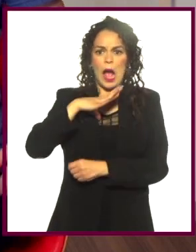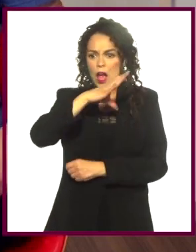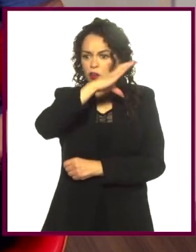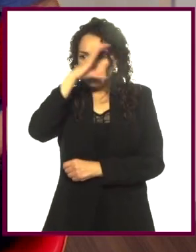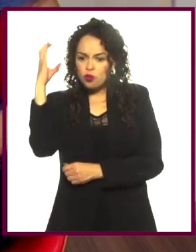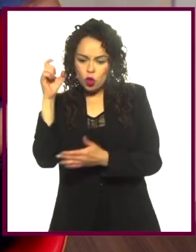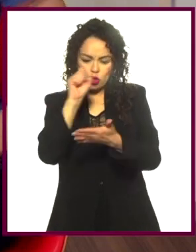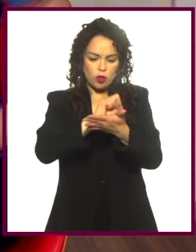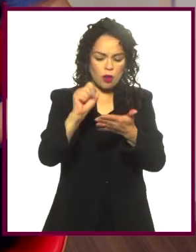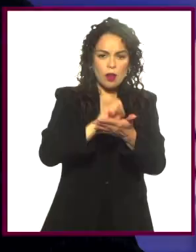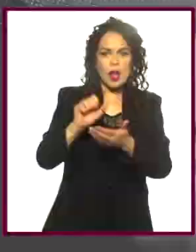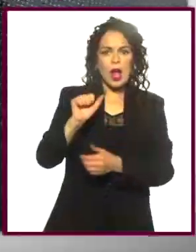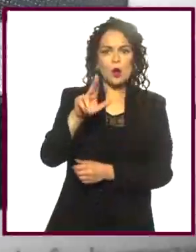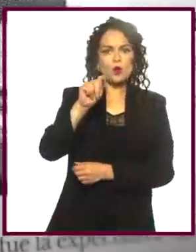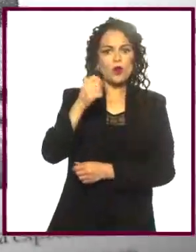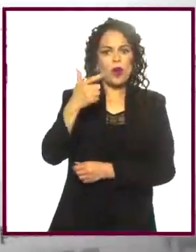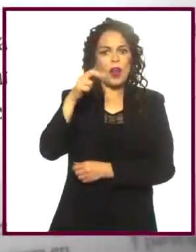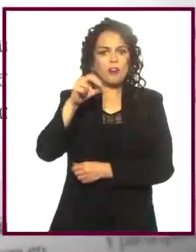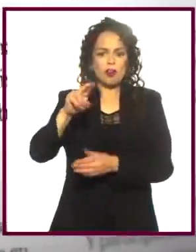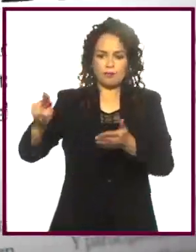fotos y autógrafos de ellos.